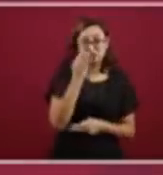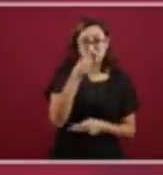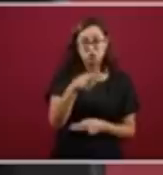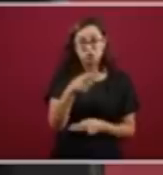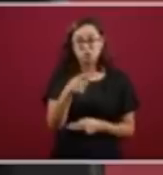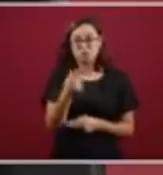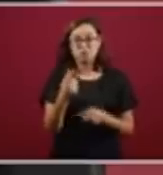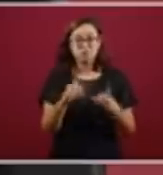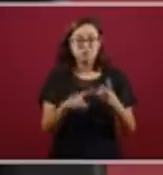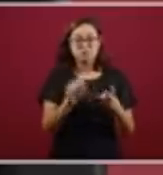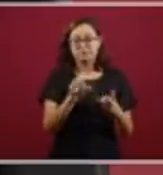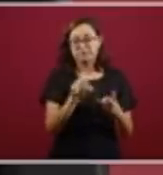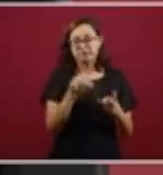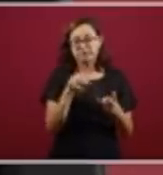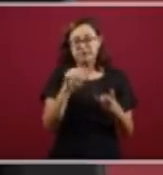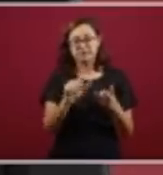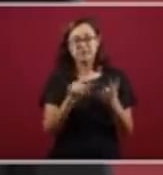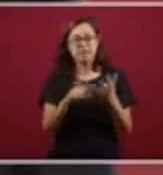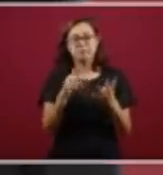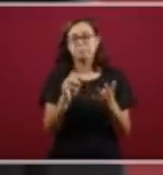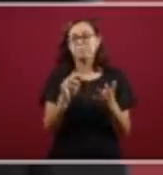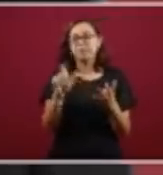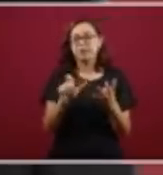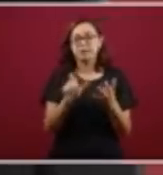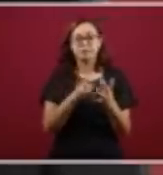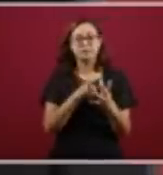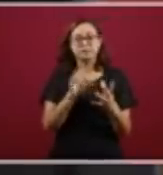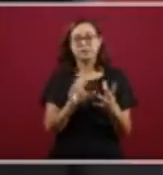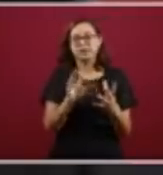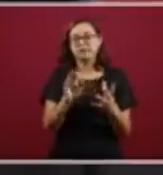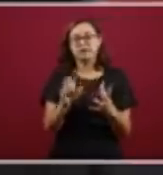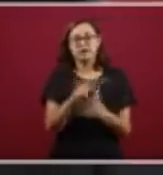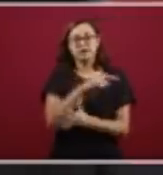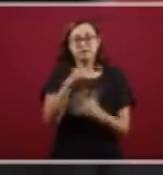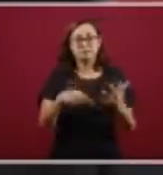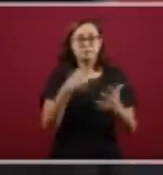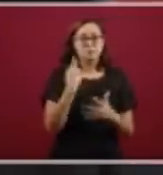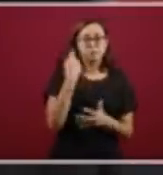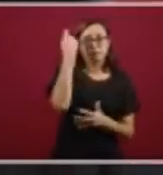de las Fuerzas Armadas, de Pemex, de la Comisión Federal de Electricidad.